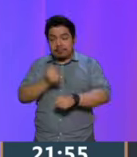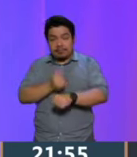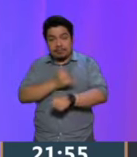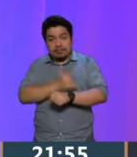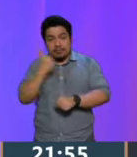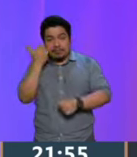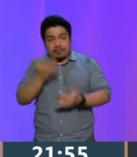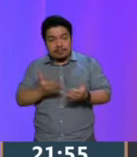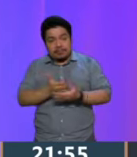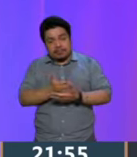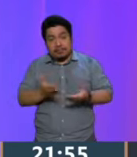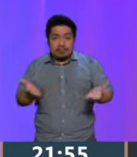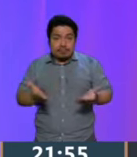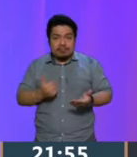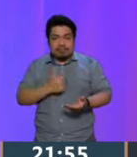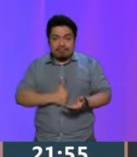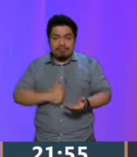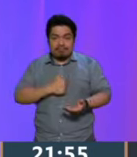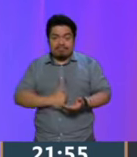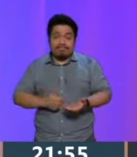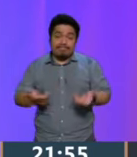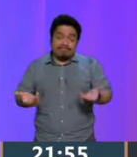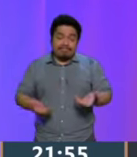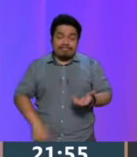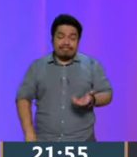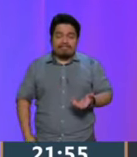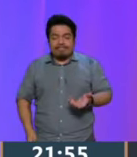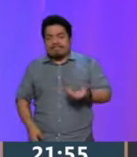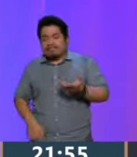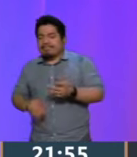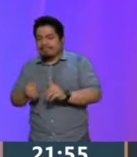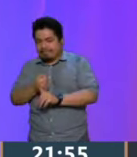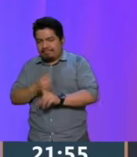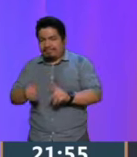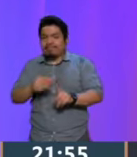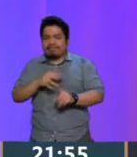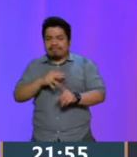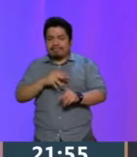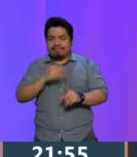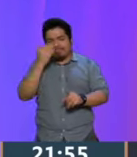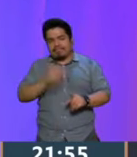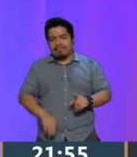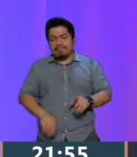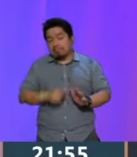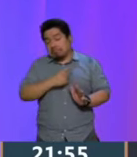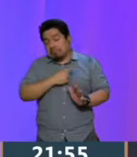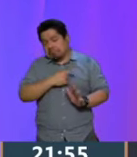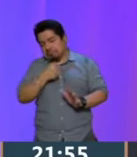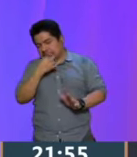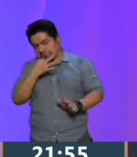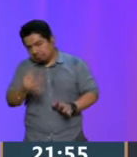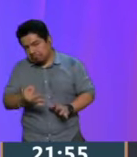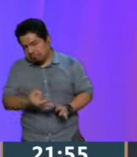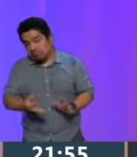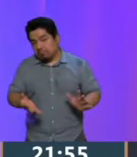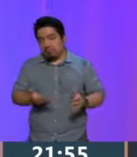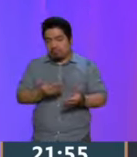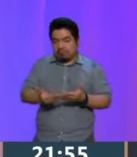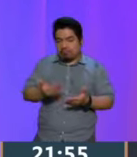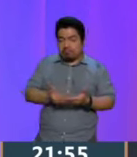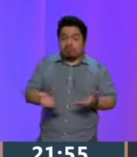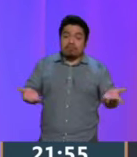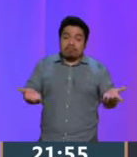Y desafortunadamente creo que sí hay un ambiente de violencia. Y lo digo porque es evidente pues,